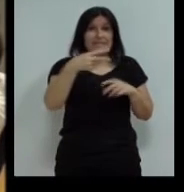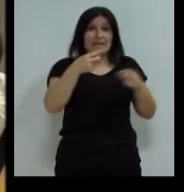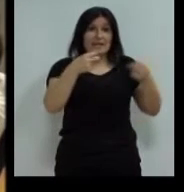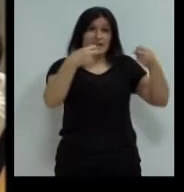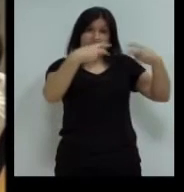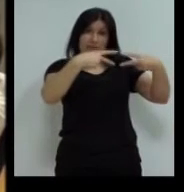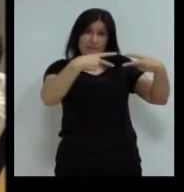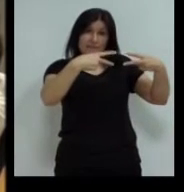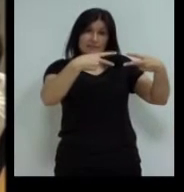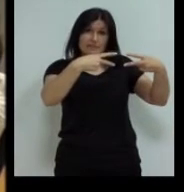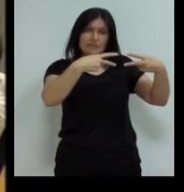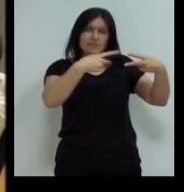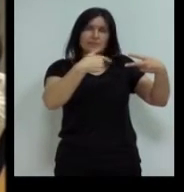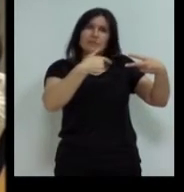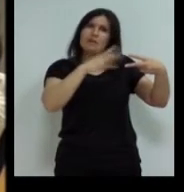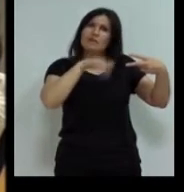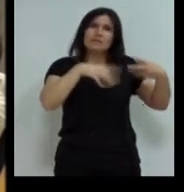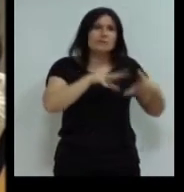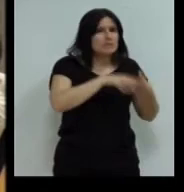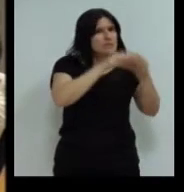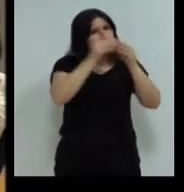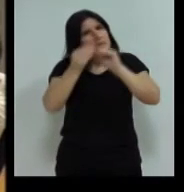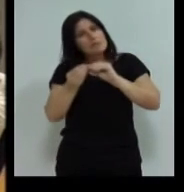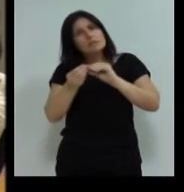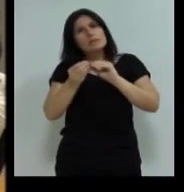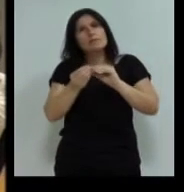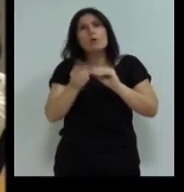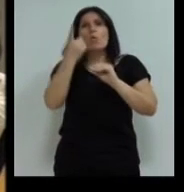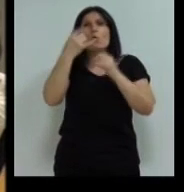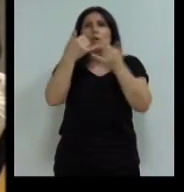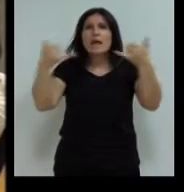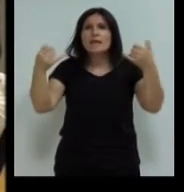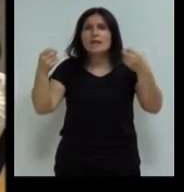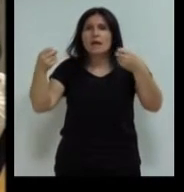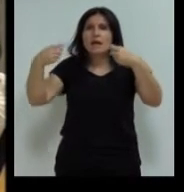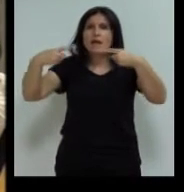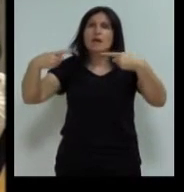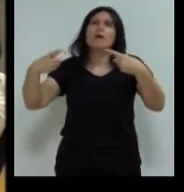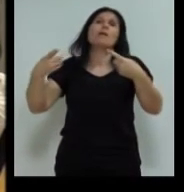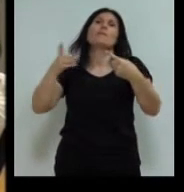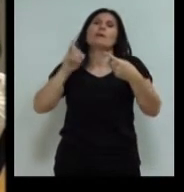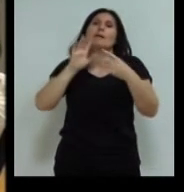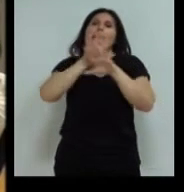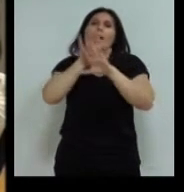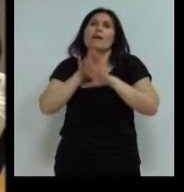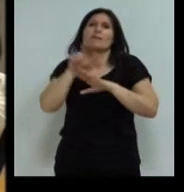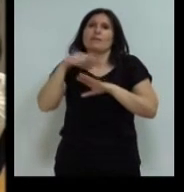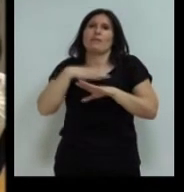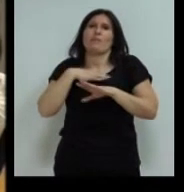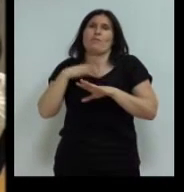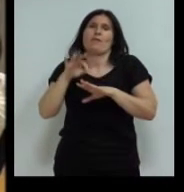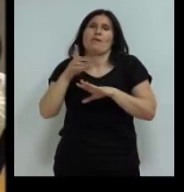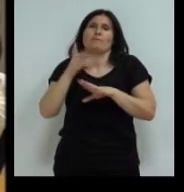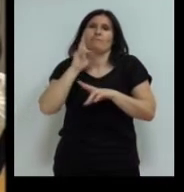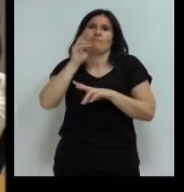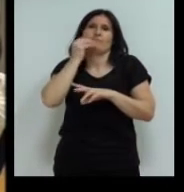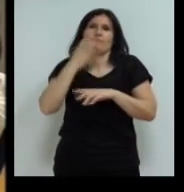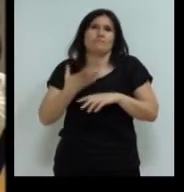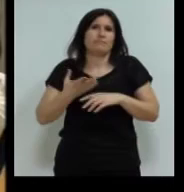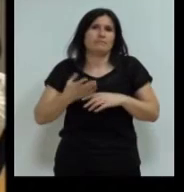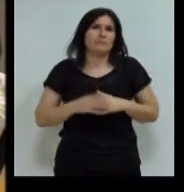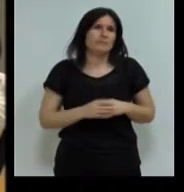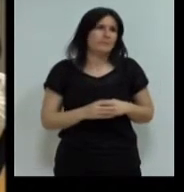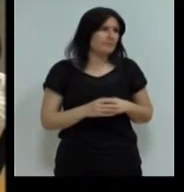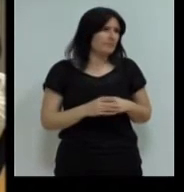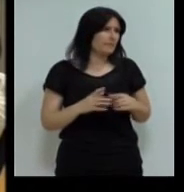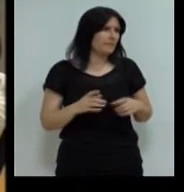que estar intentando llevarlos a una línea para que el entorno de authoring sea capaz de ingestar esos... ¿Qué es el entorno esos- de authoring? Para que no... El